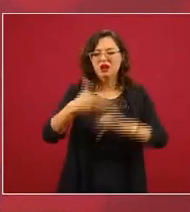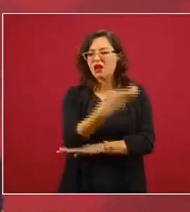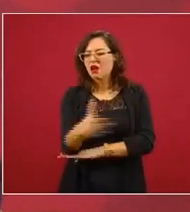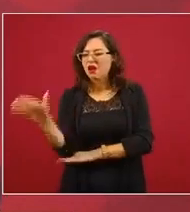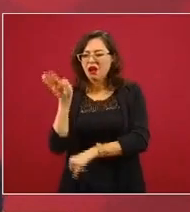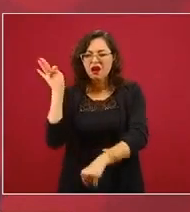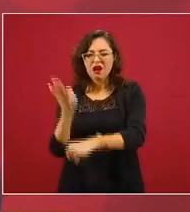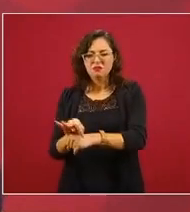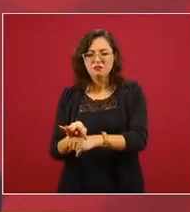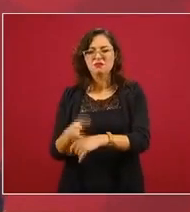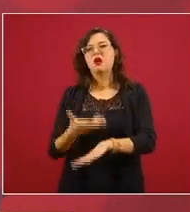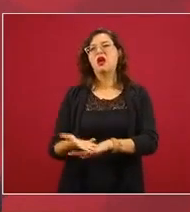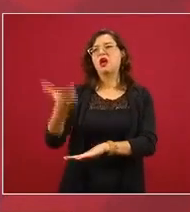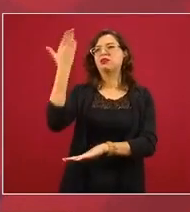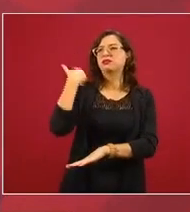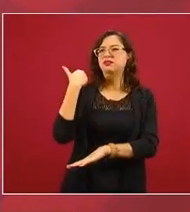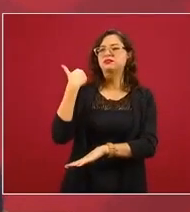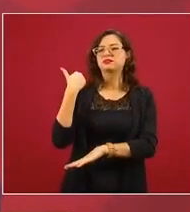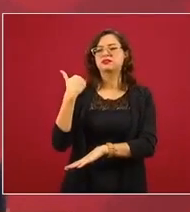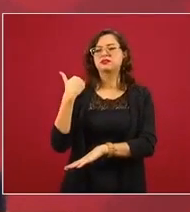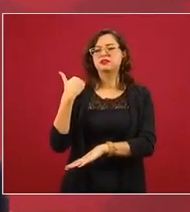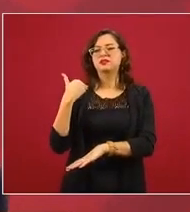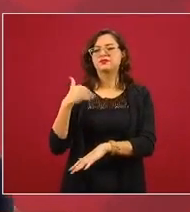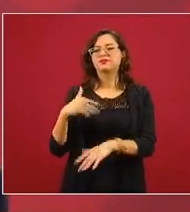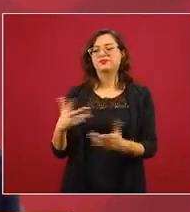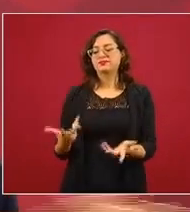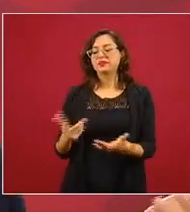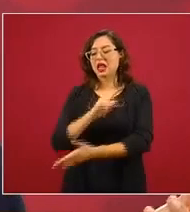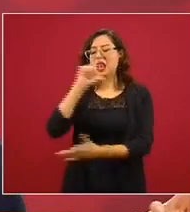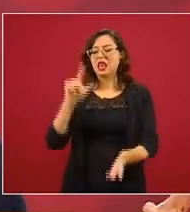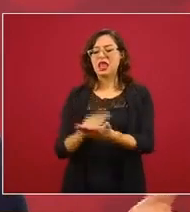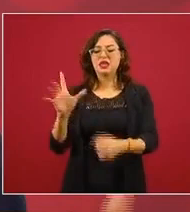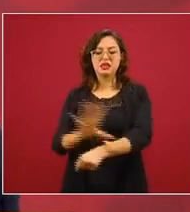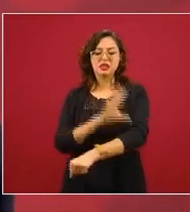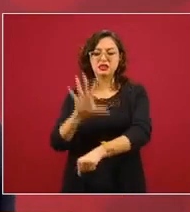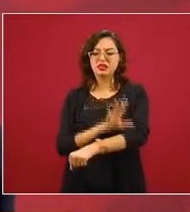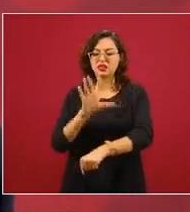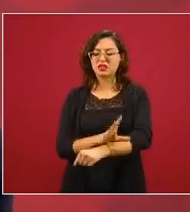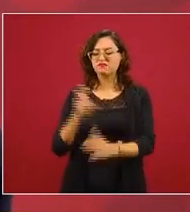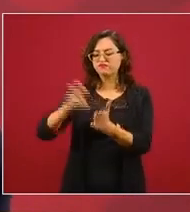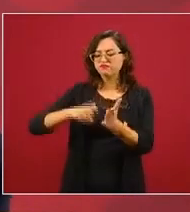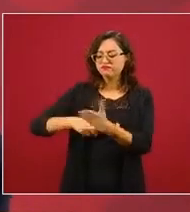durante las negociaciones de la llamada reforma energética,